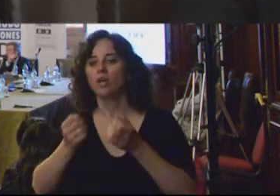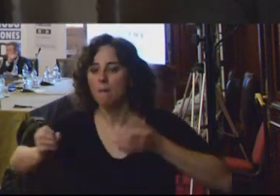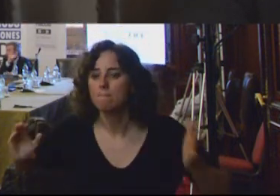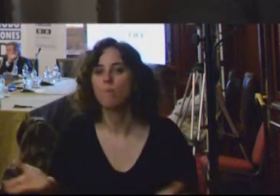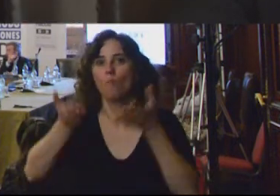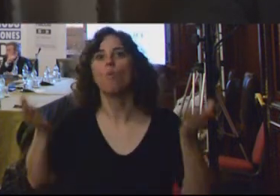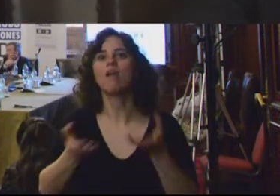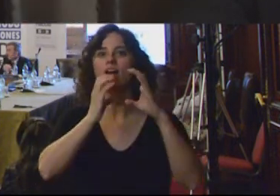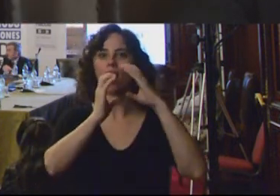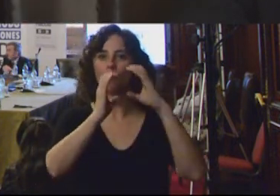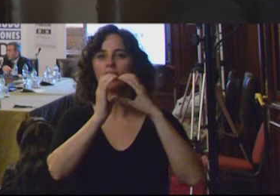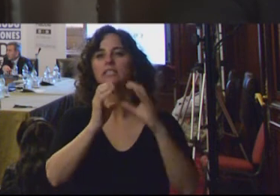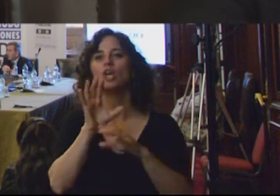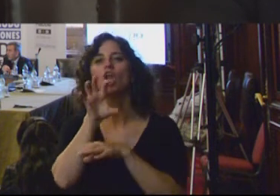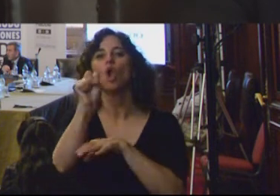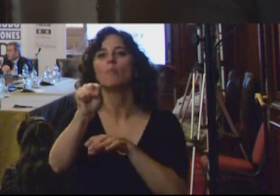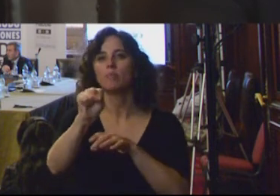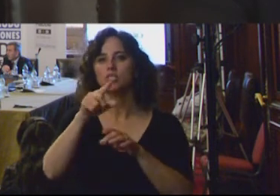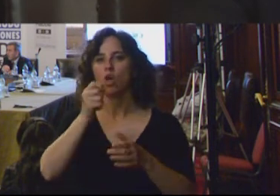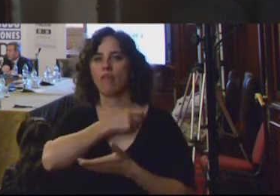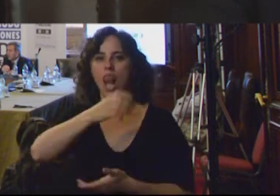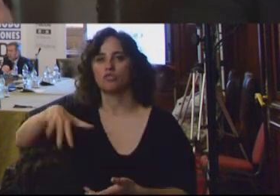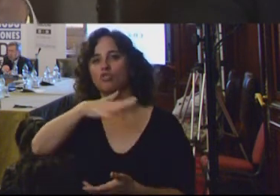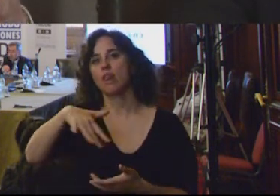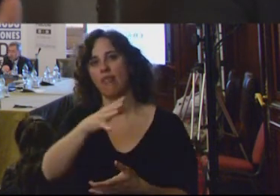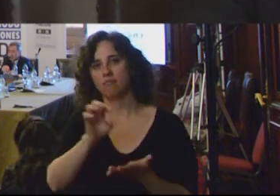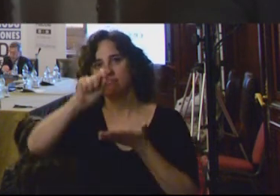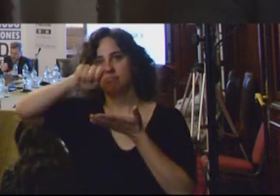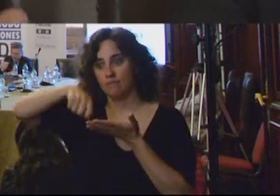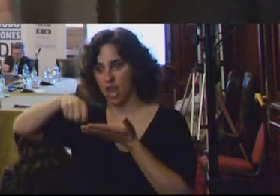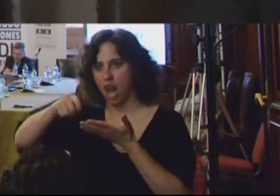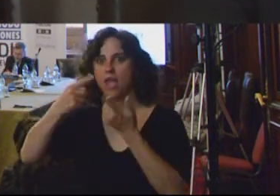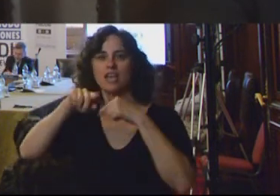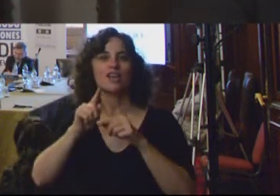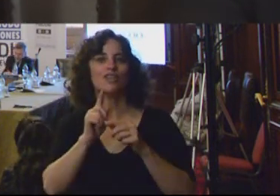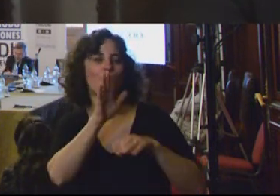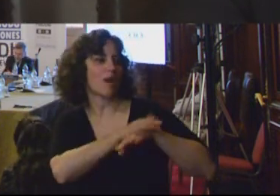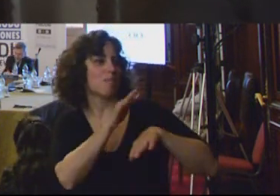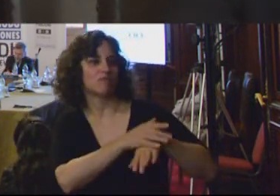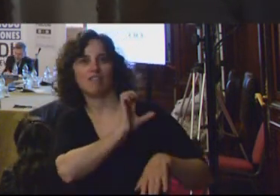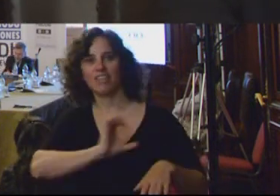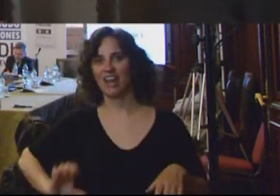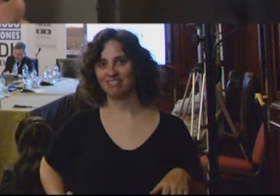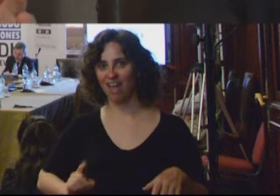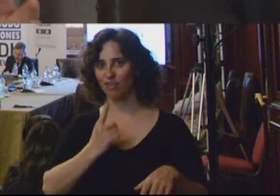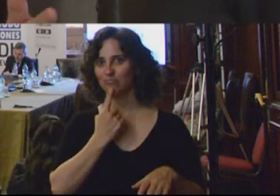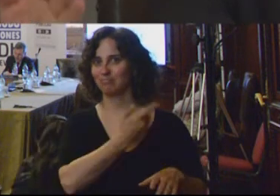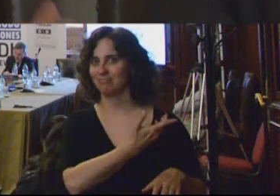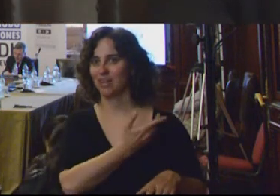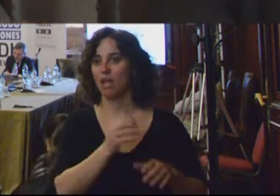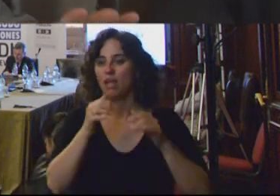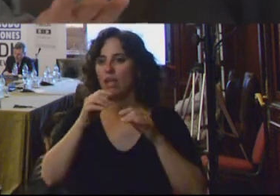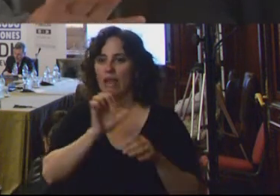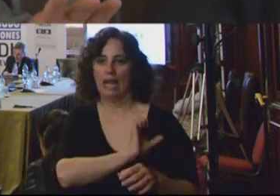la comunicación y el compromiso de la sociedad civil y de los que manejan el Estado a eso. El Estado de propaganda no puede